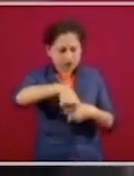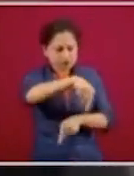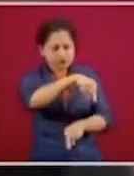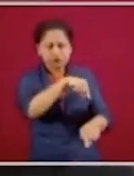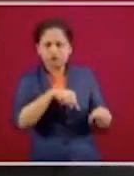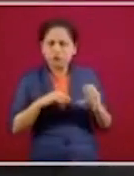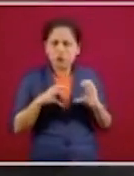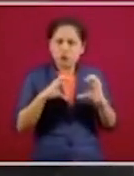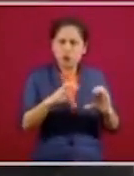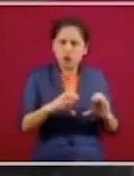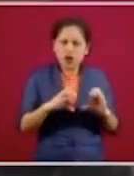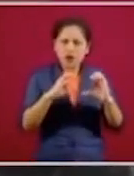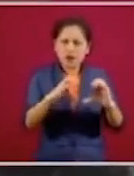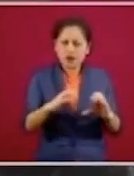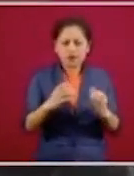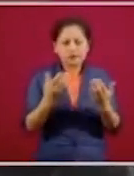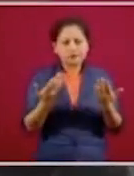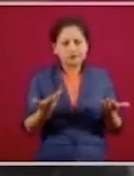cuidándonos todos